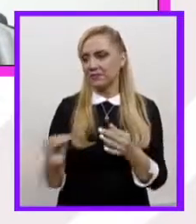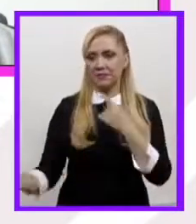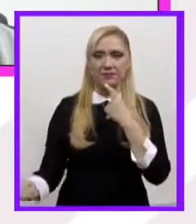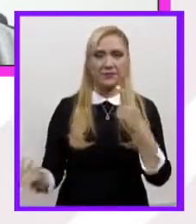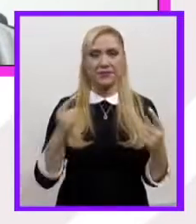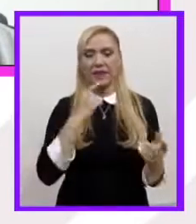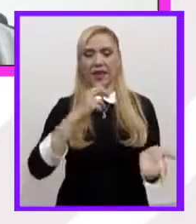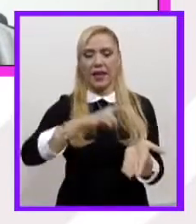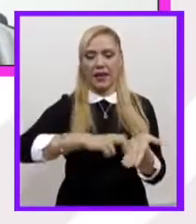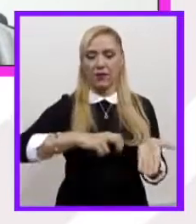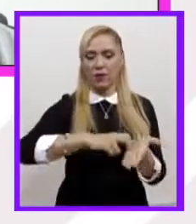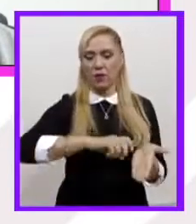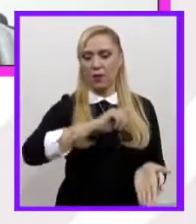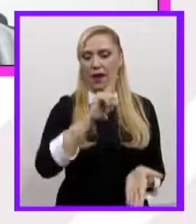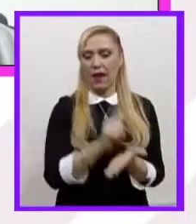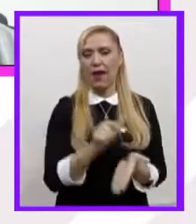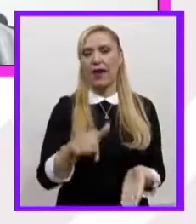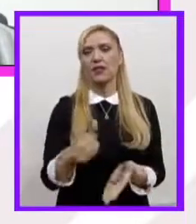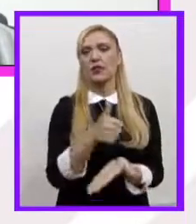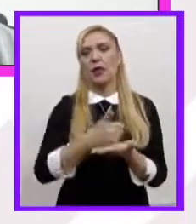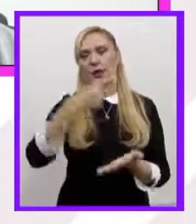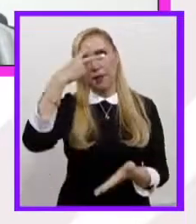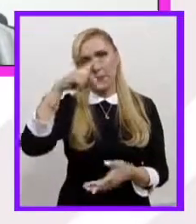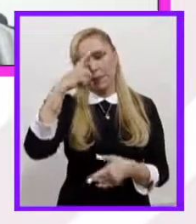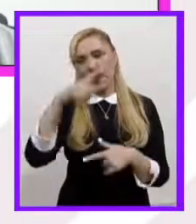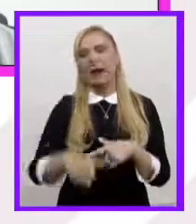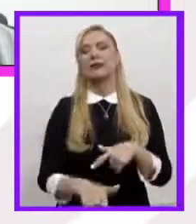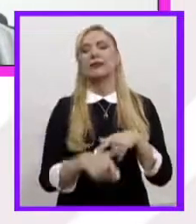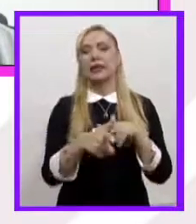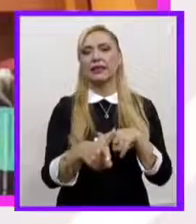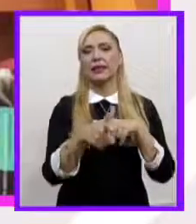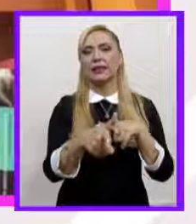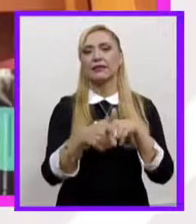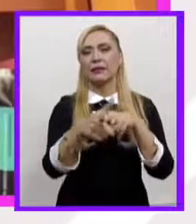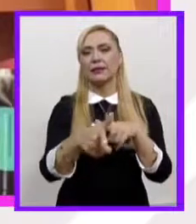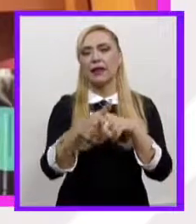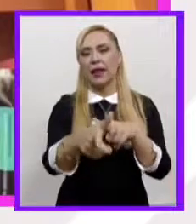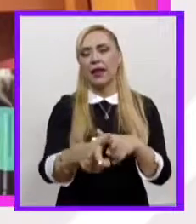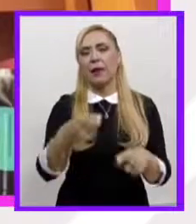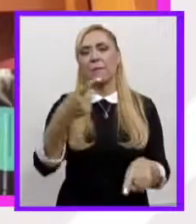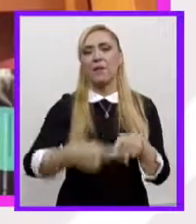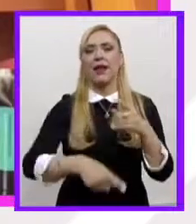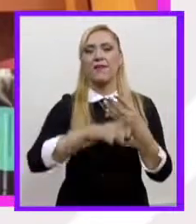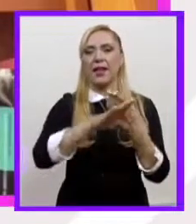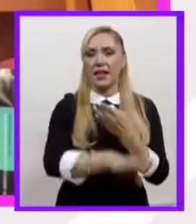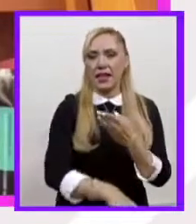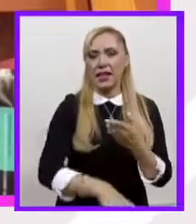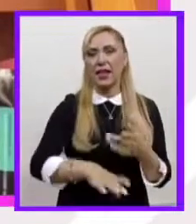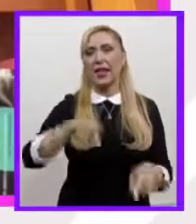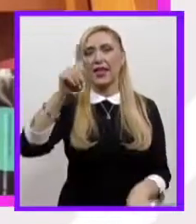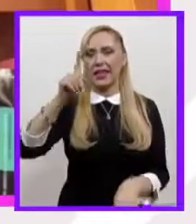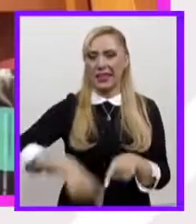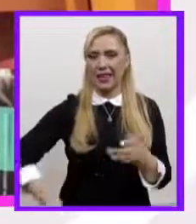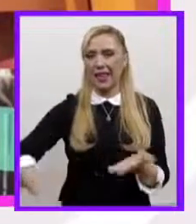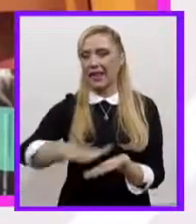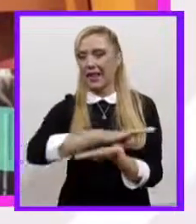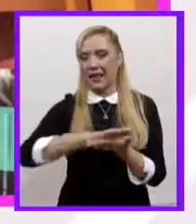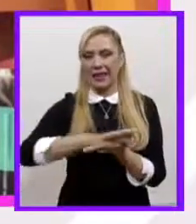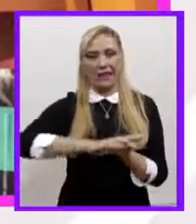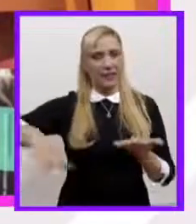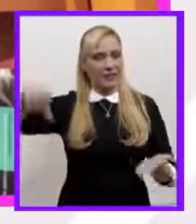clara en esta ciudad para continuar con nuestra labor para prevenir, para eliminar, para erradicar